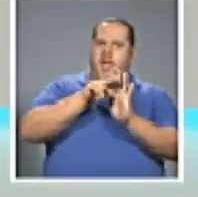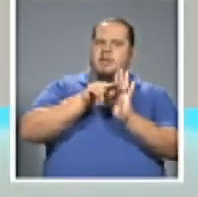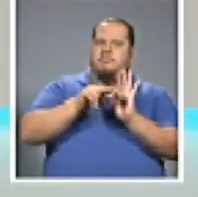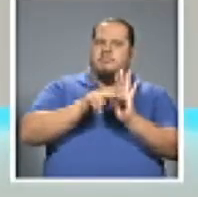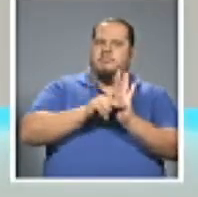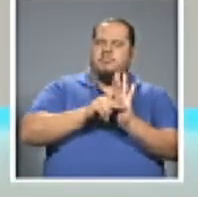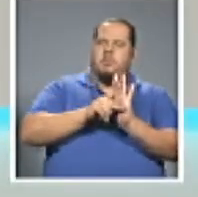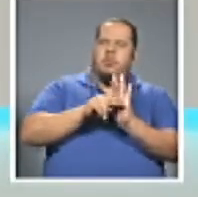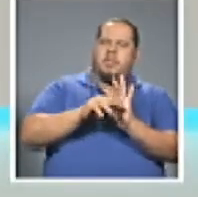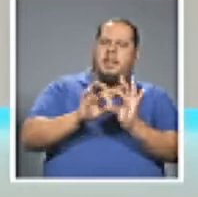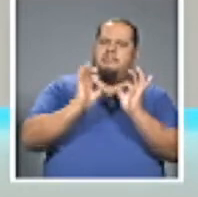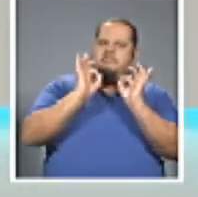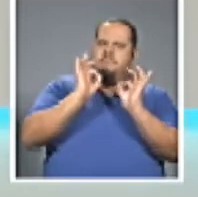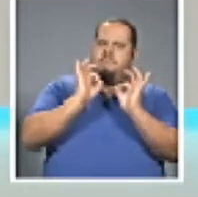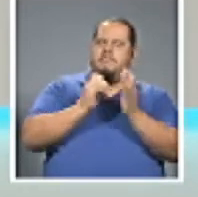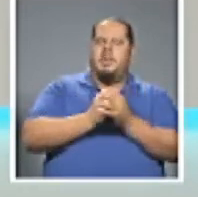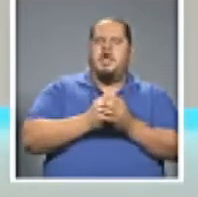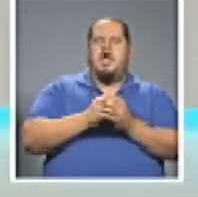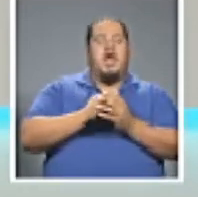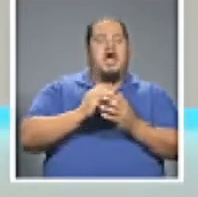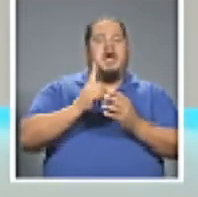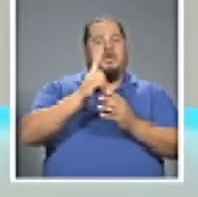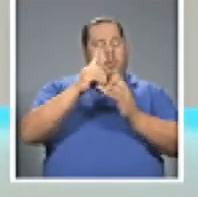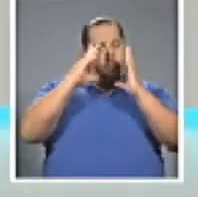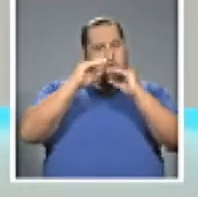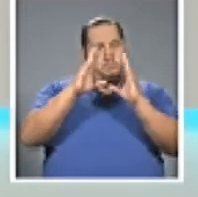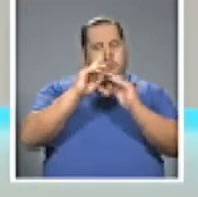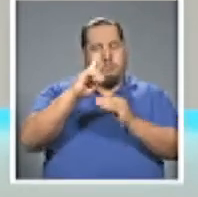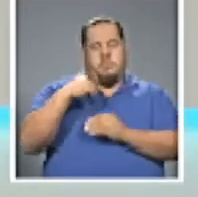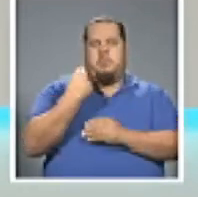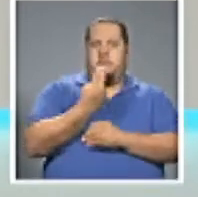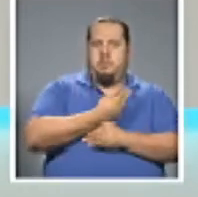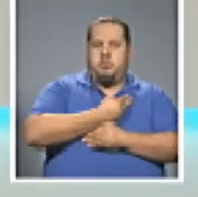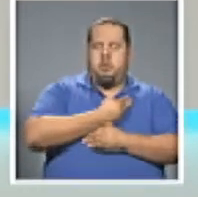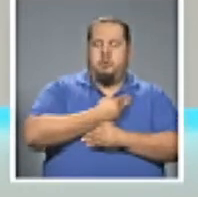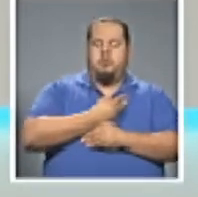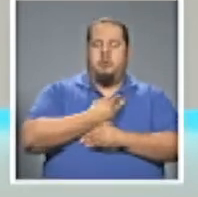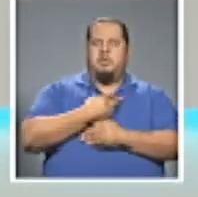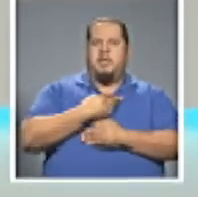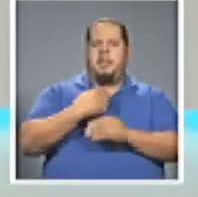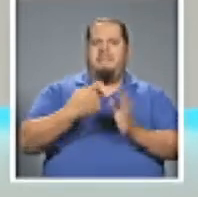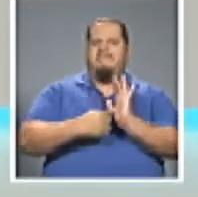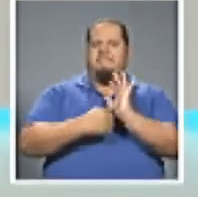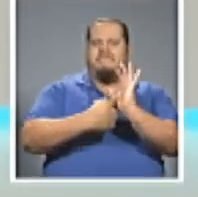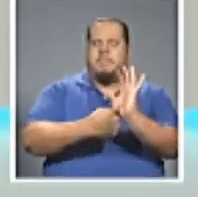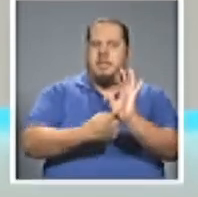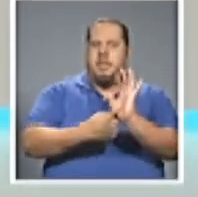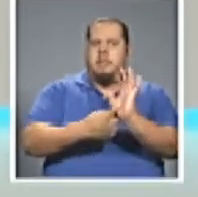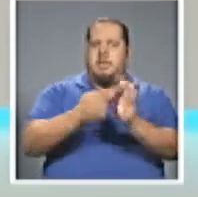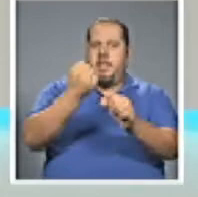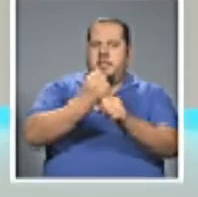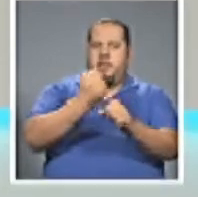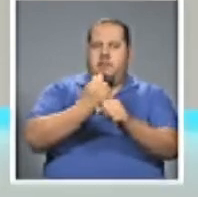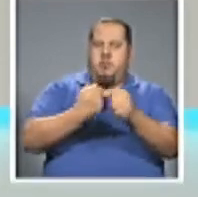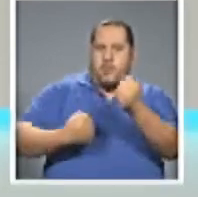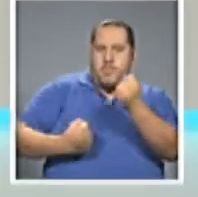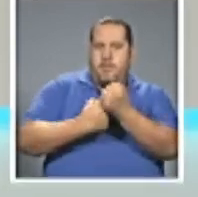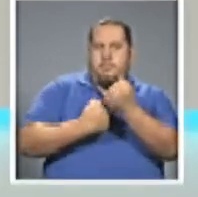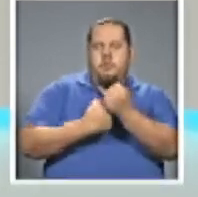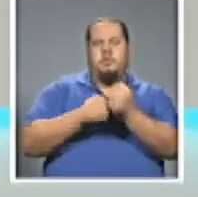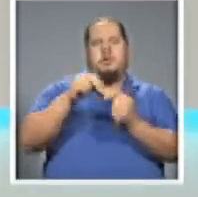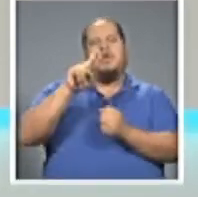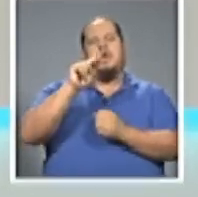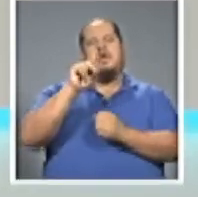elaborada. Definitivamente, es un informe donde nosotros destacamos la labor de apoyo que